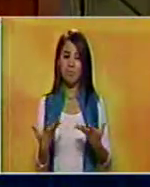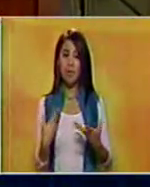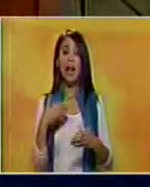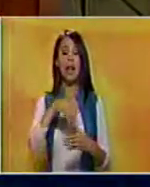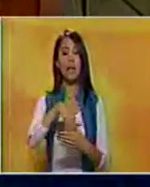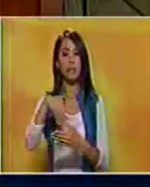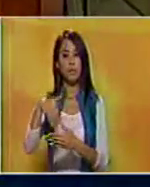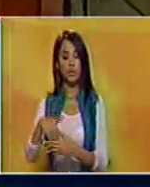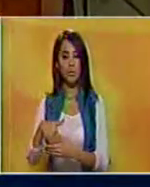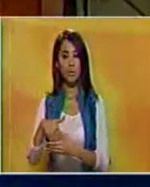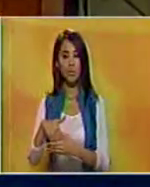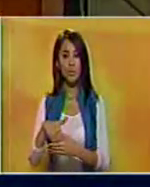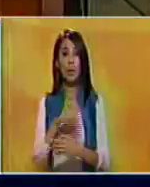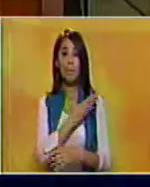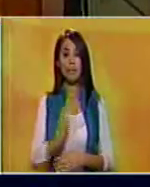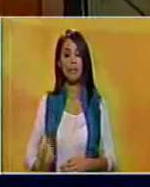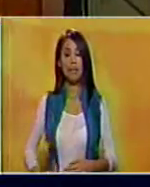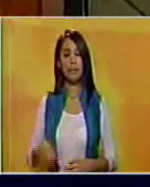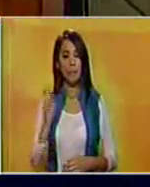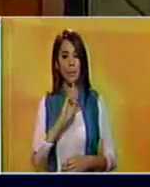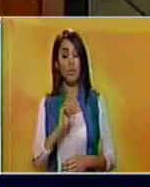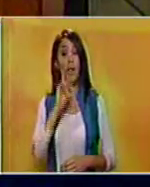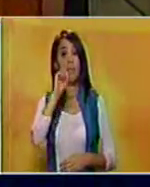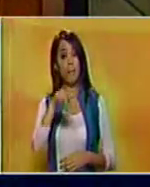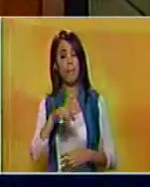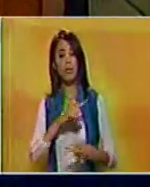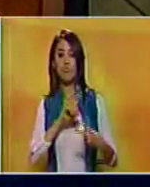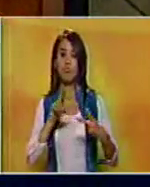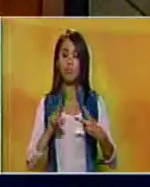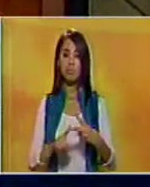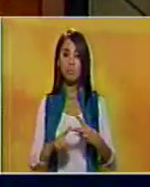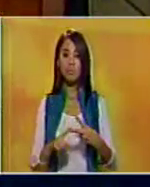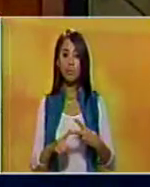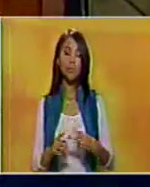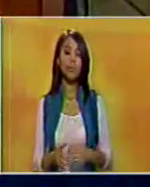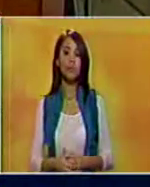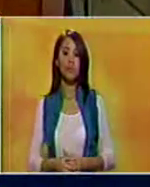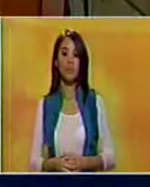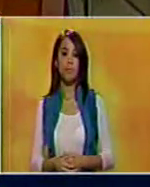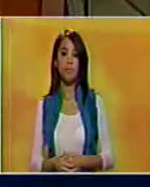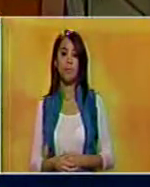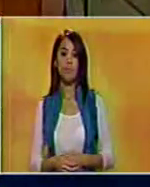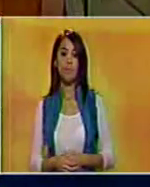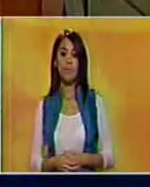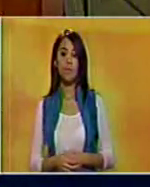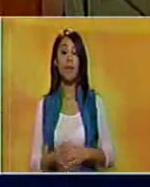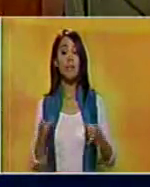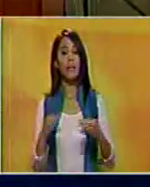de presidente de la República, sino que también la realización de los